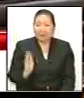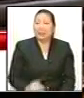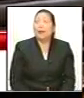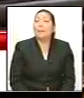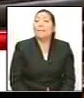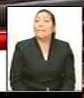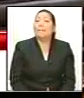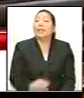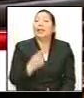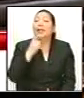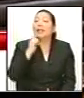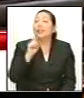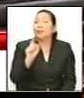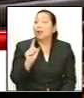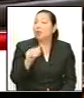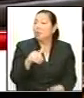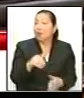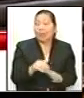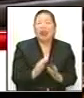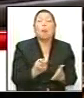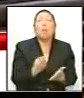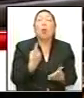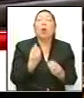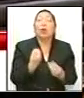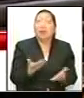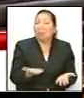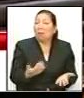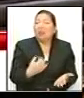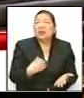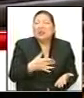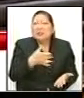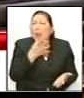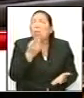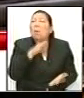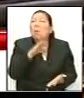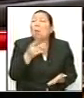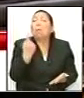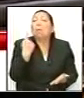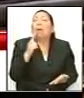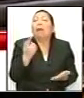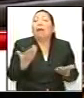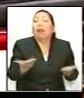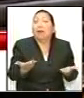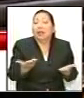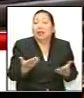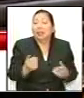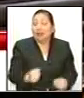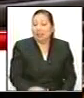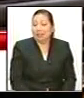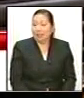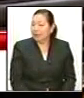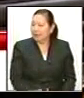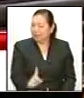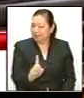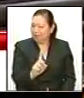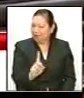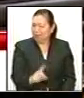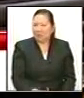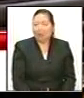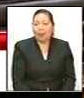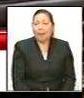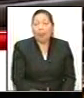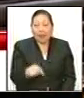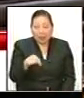vez nosotros necesitamos no votar a ciegas, sin conocimiento. Solamente decir, sí, señor, amén. No.